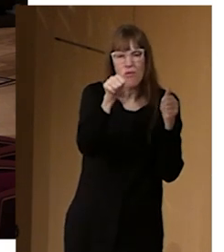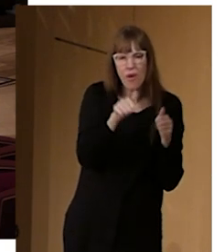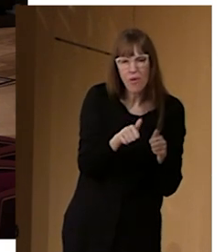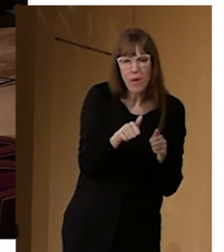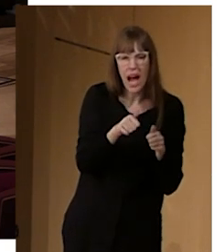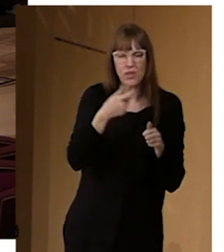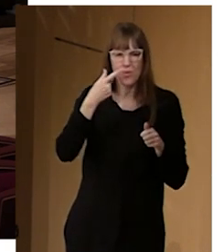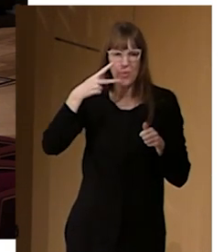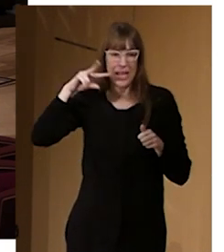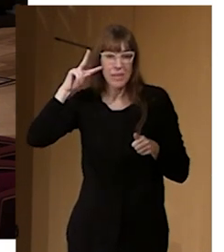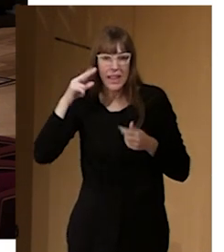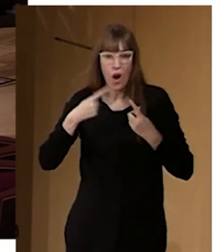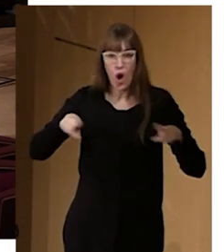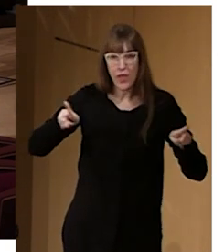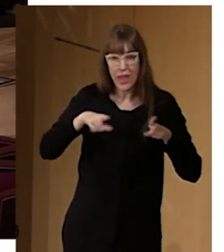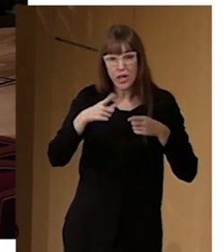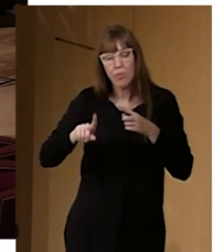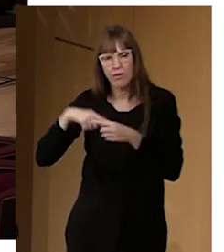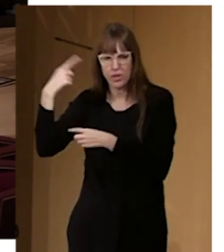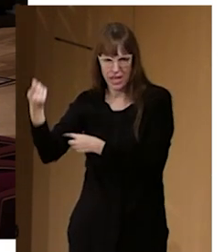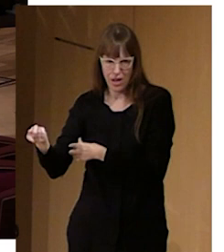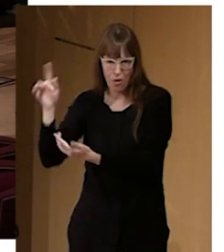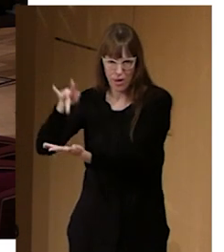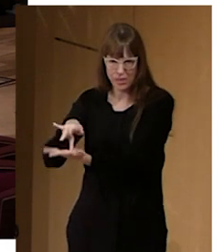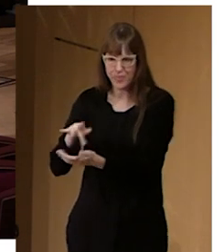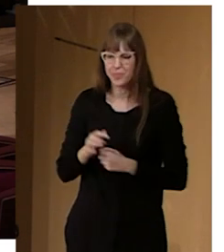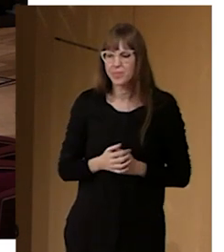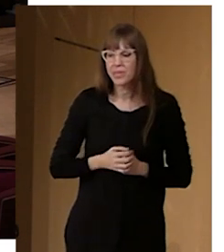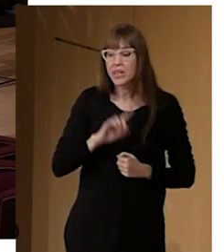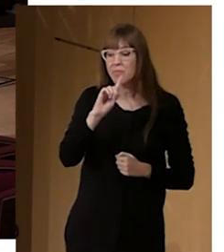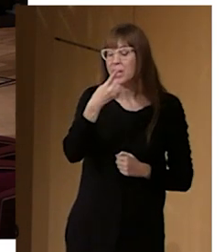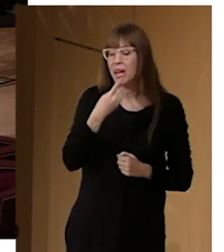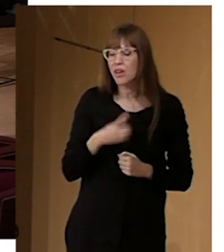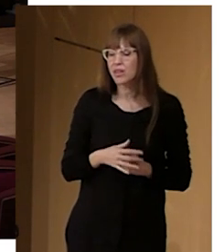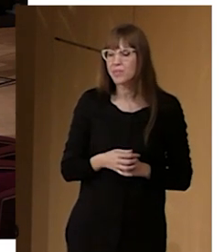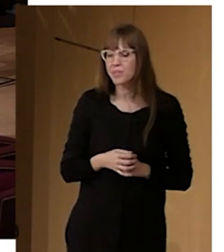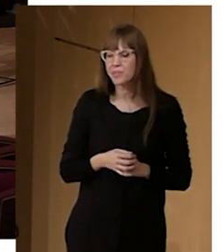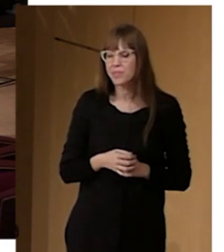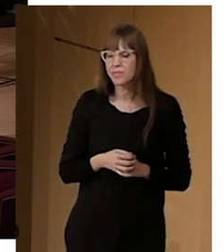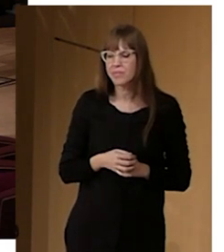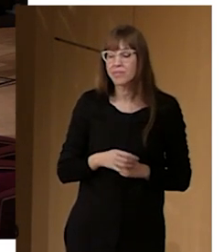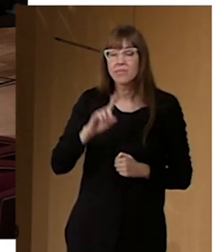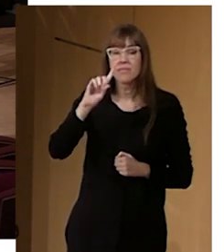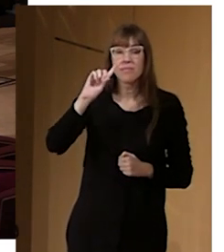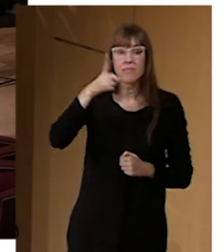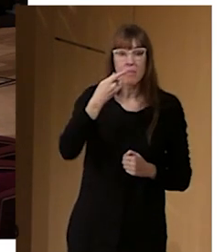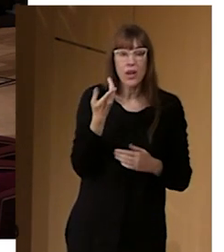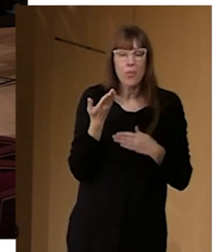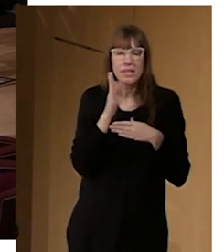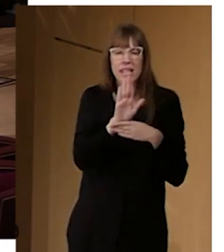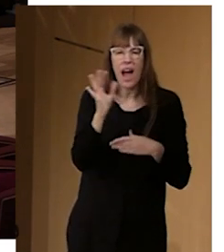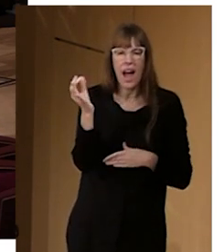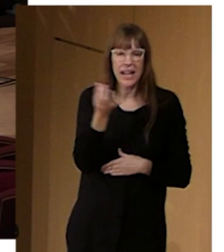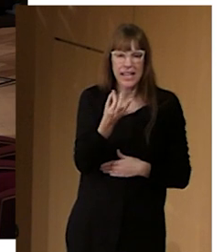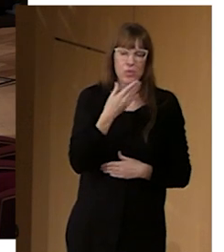experiencia del concierto Eh hay una primera parte Primero lo primero que se presenta es una narración